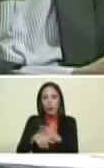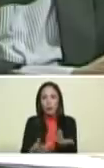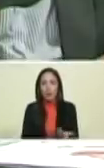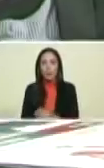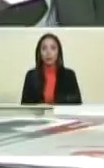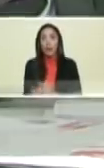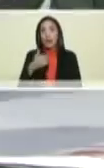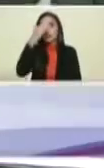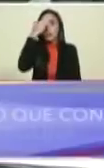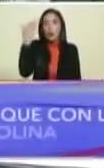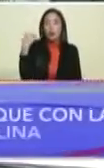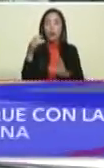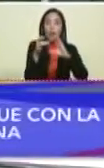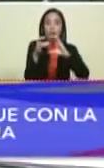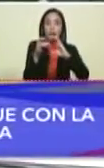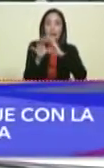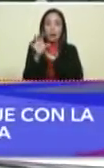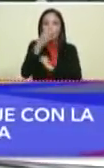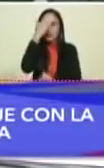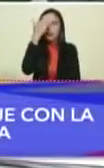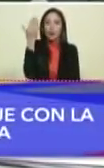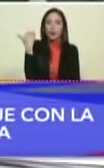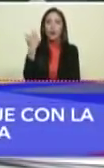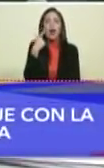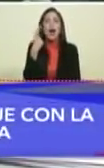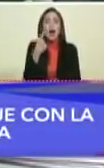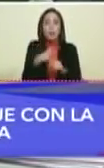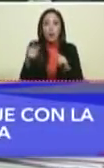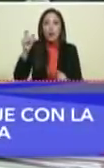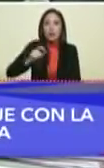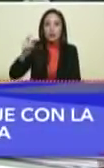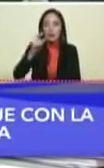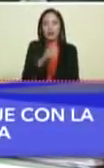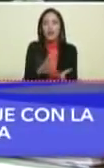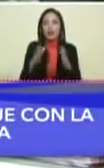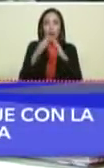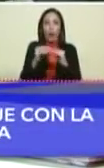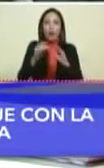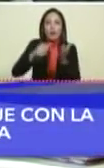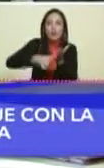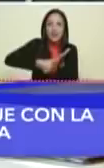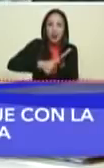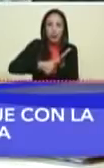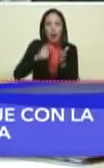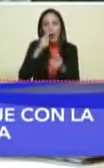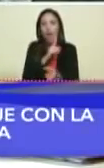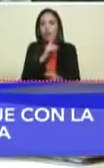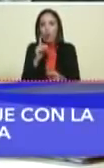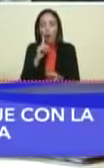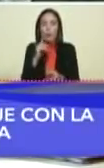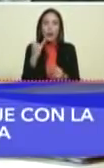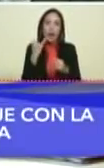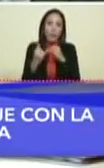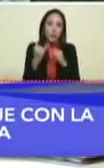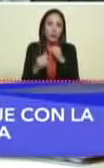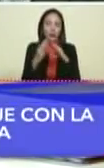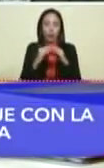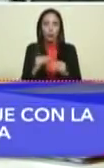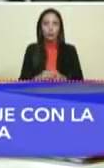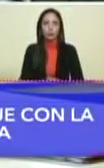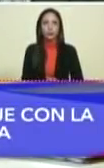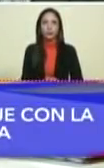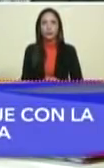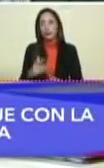que olvidó el carnet de la patria, también, pero eso sí, es indispensable identificarse con el dedo. Es